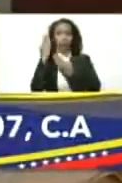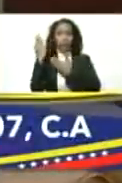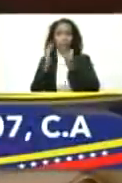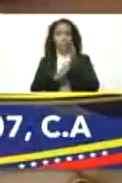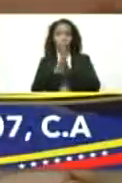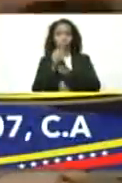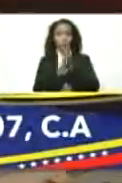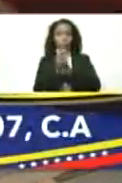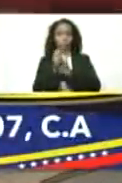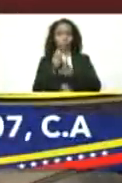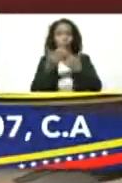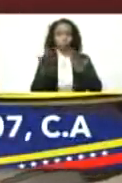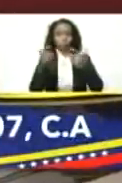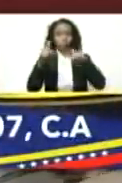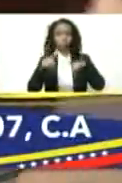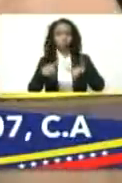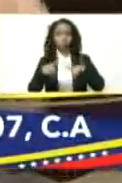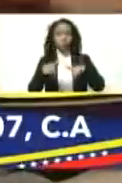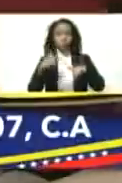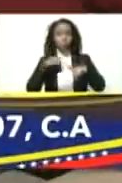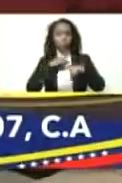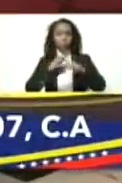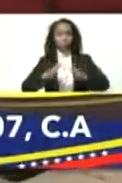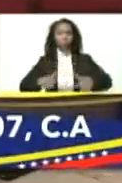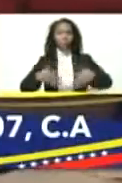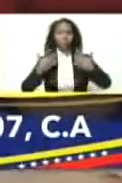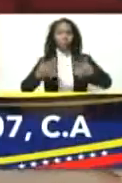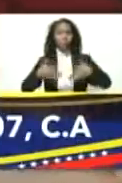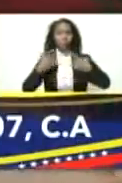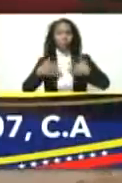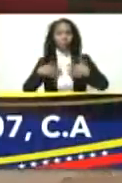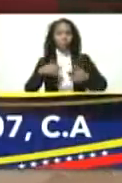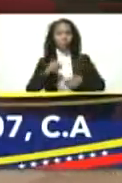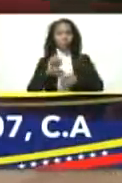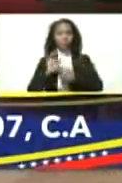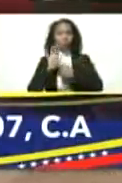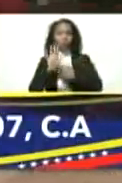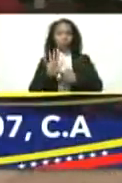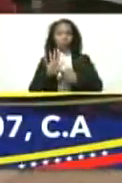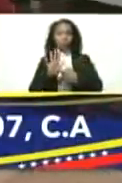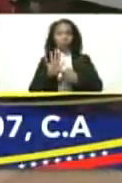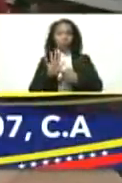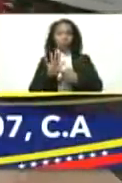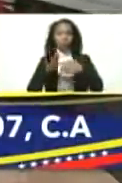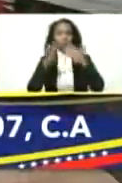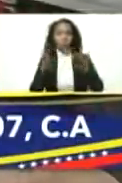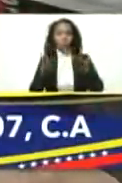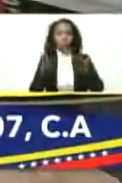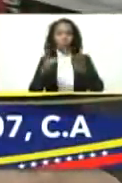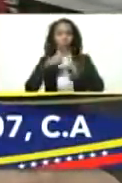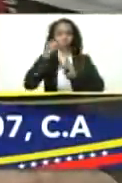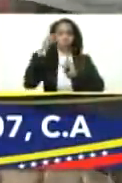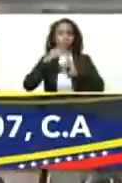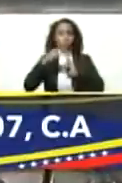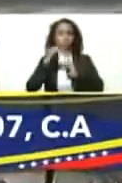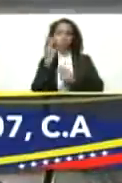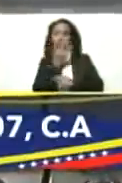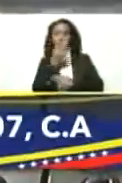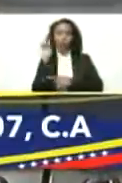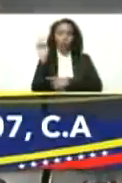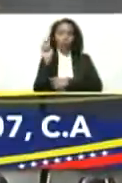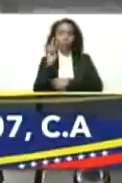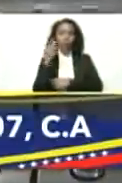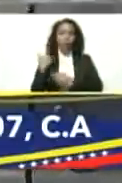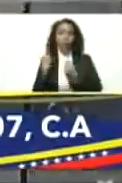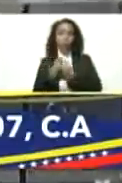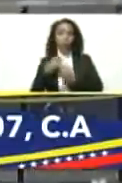emprendimiento y hoy estamos muy contentos con el lanzamiento que usted hace de la plataforma Vitrina Venezuela con nuestra ministra